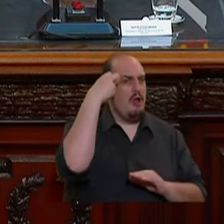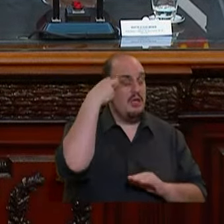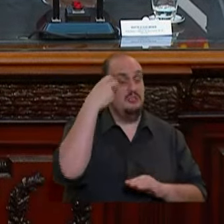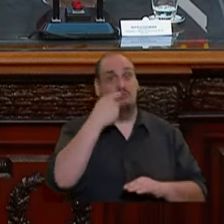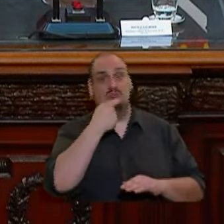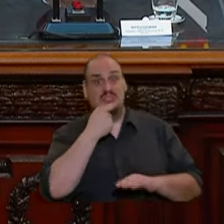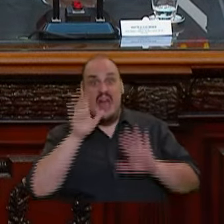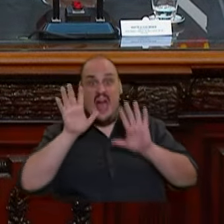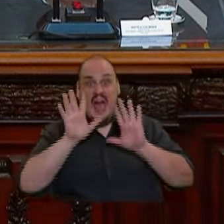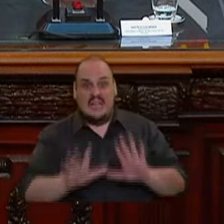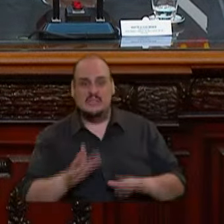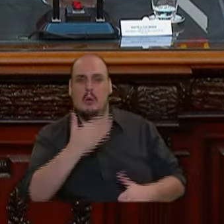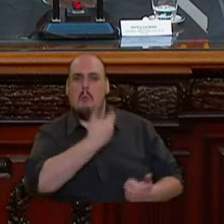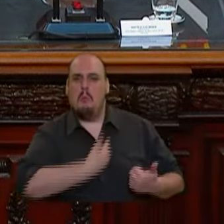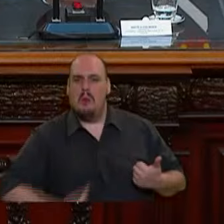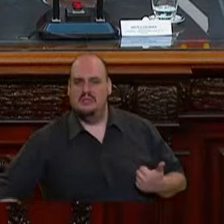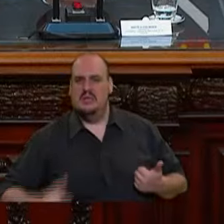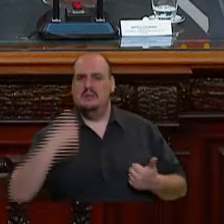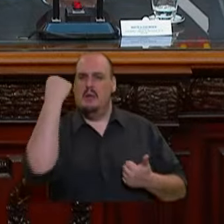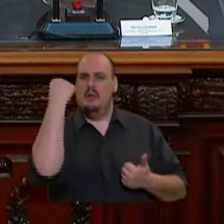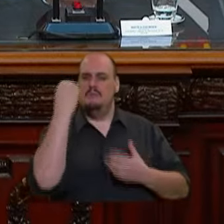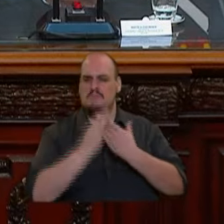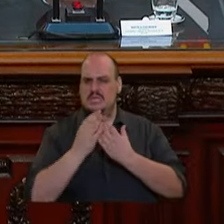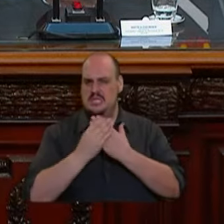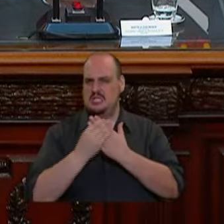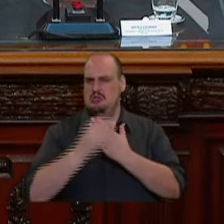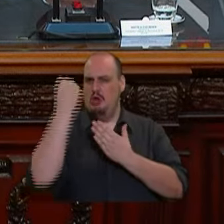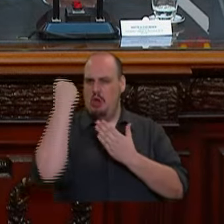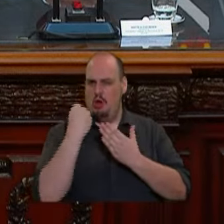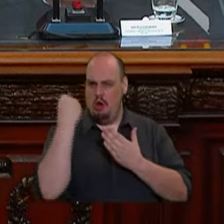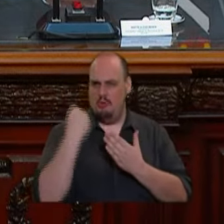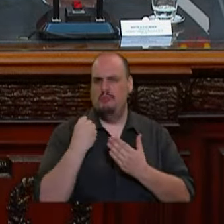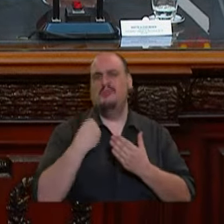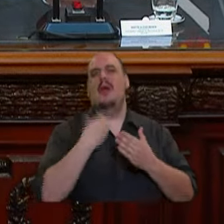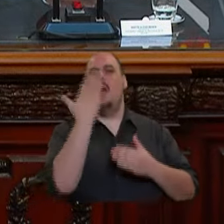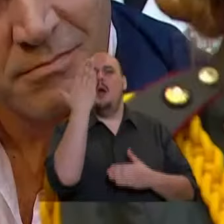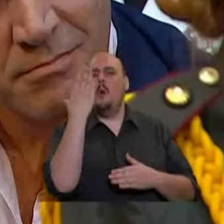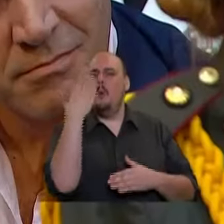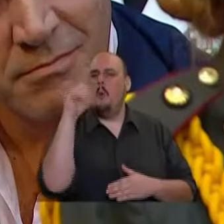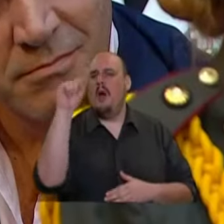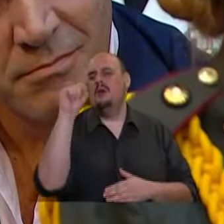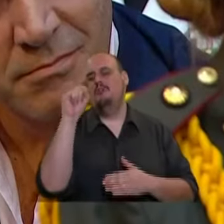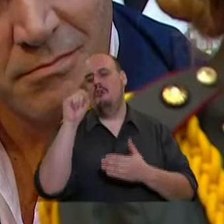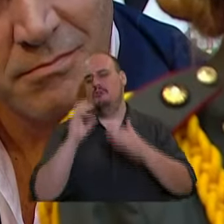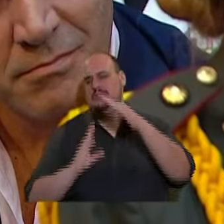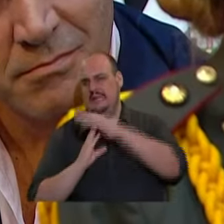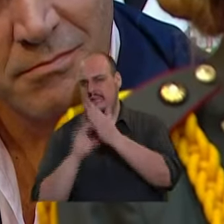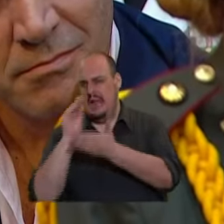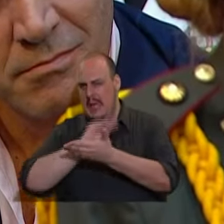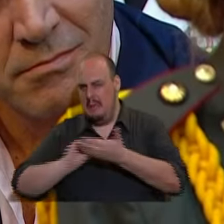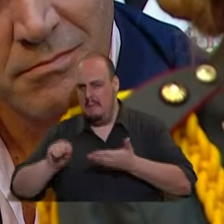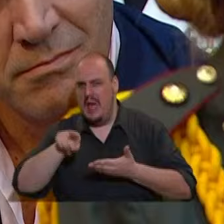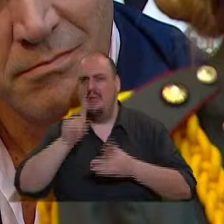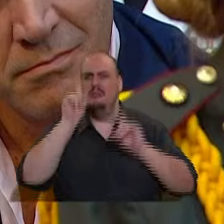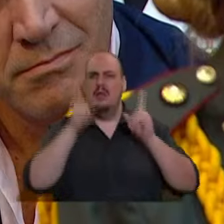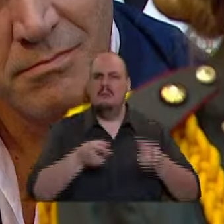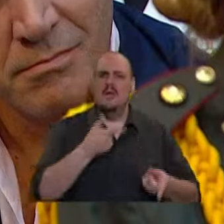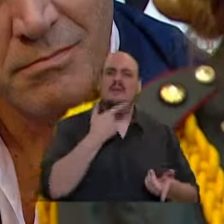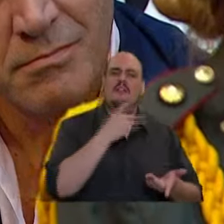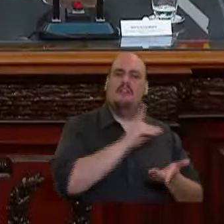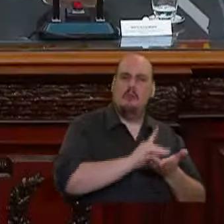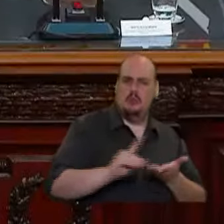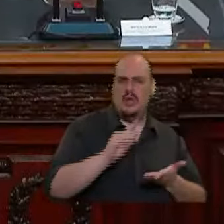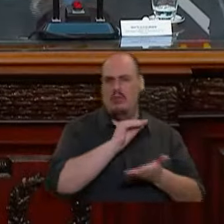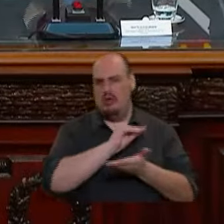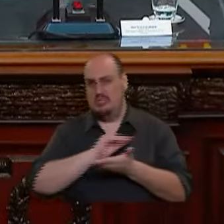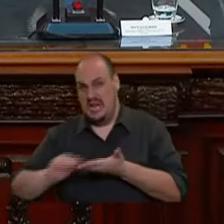Economía, a los funcionarios del Banco Central y a los diputados y senadores que aprueben un presupuesto que contemple financiar déficit fiscal con emisión